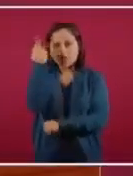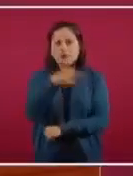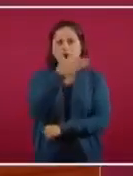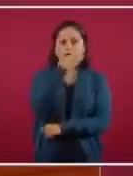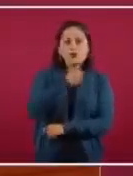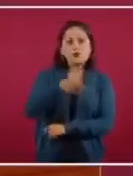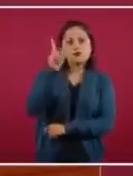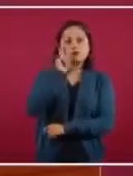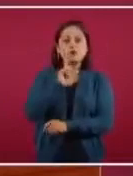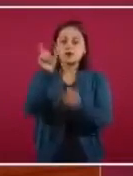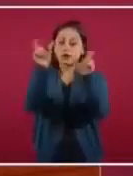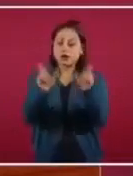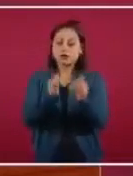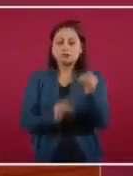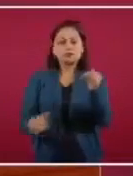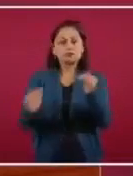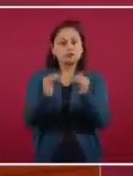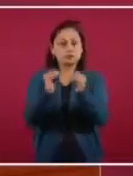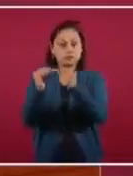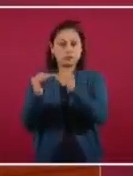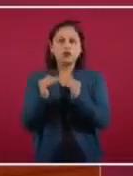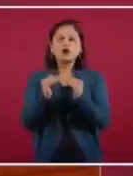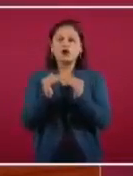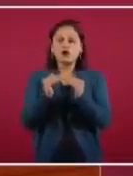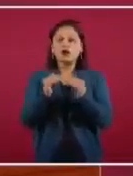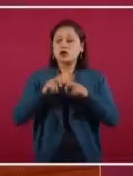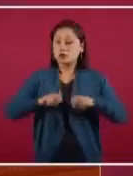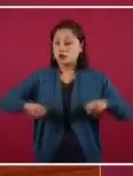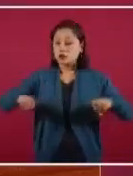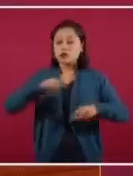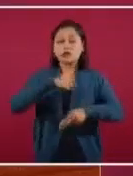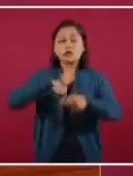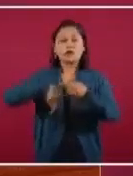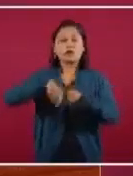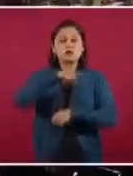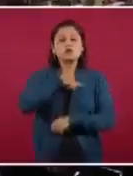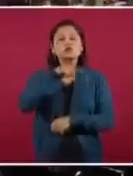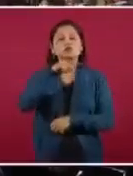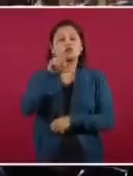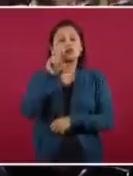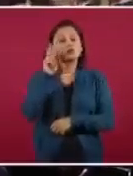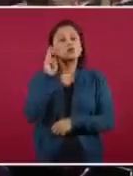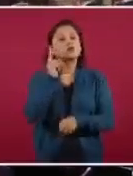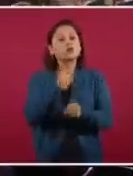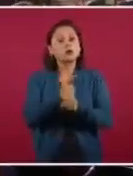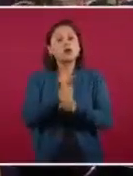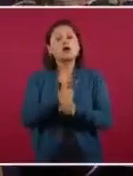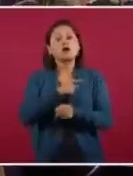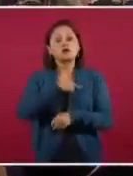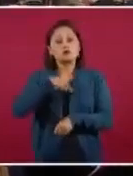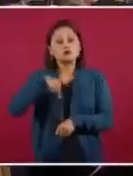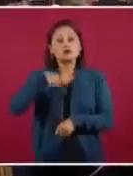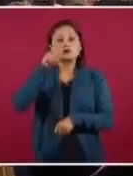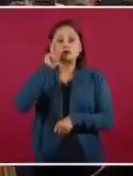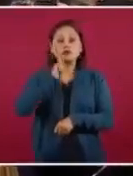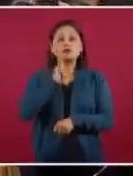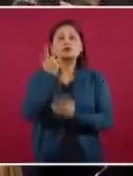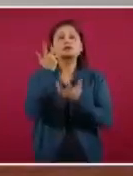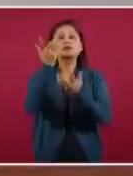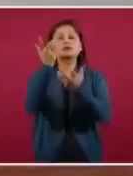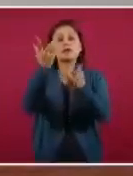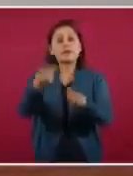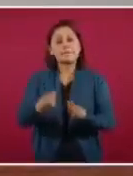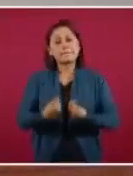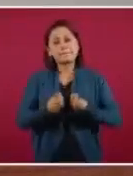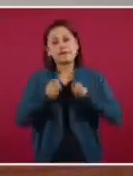Y escuchamos claro de las mujeres que queremos vivir seguras y en paz. Y ese es